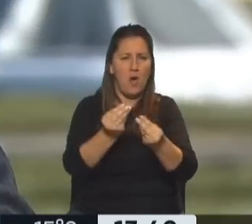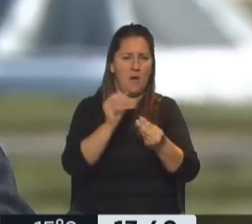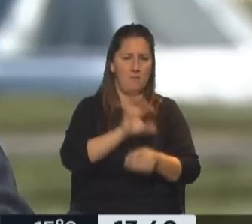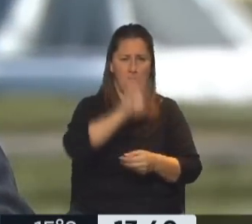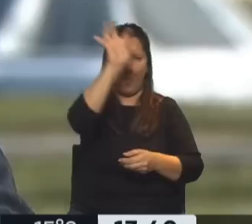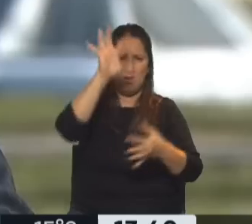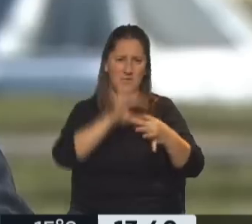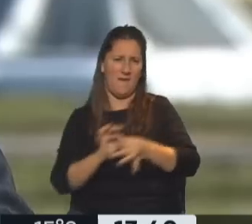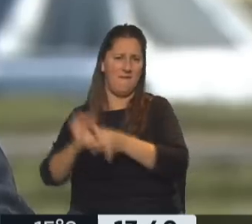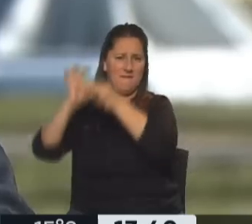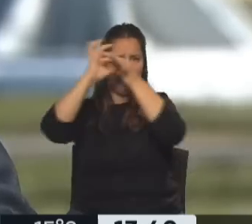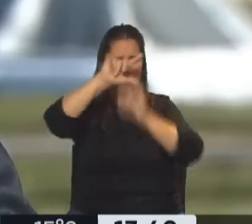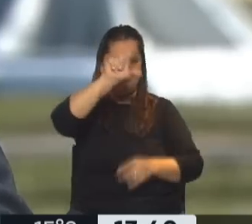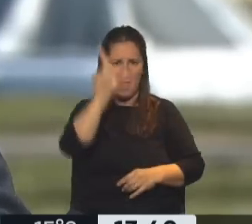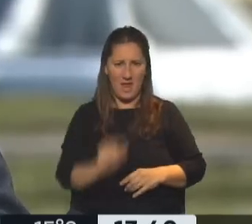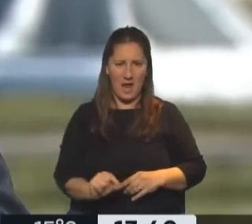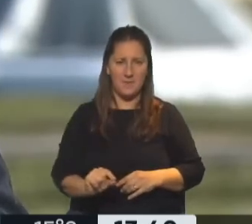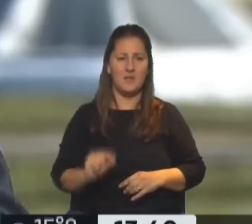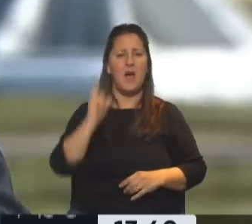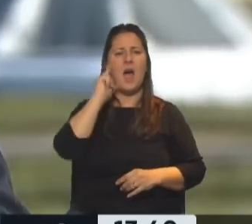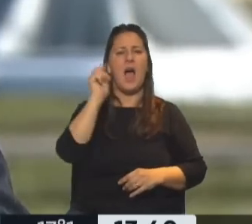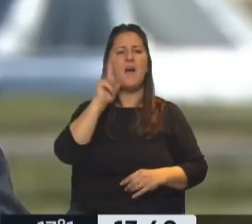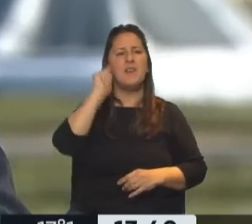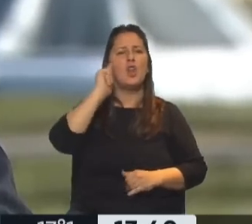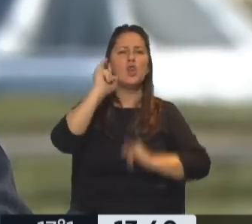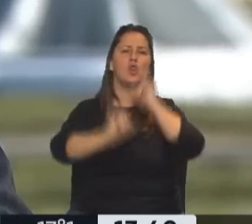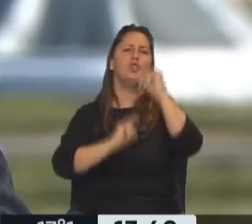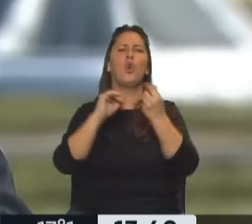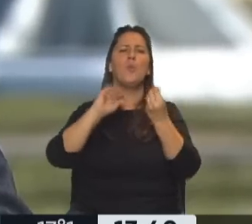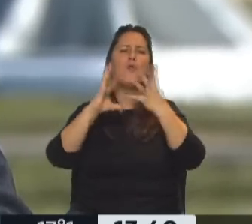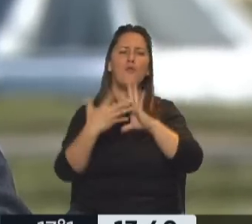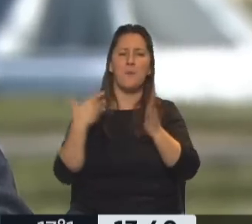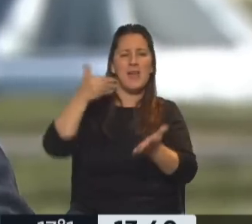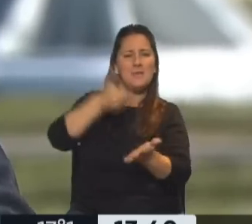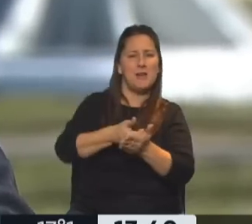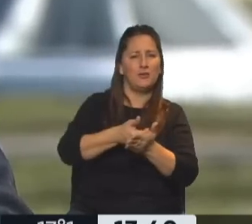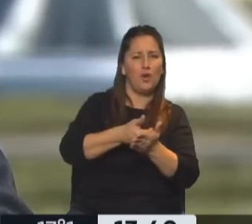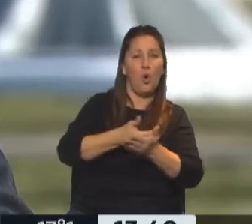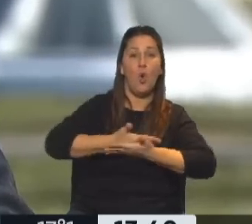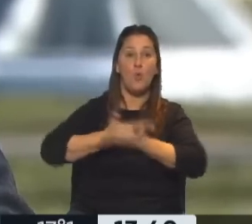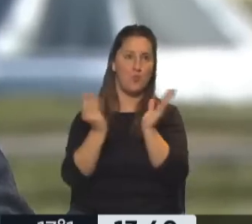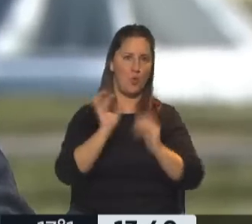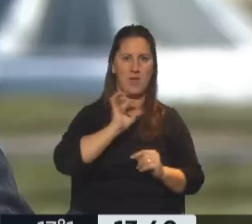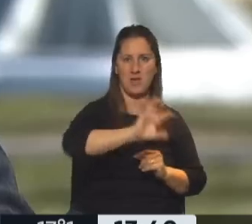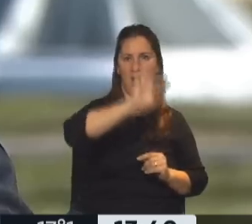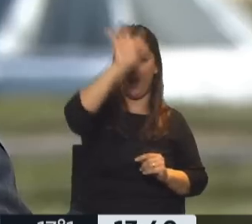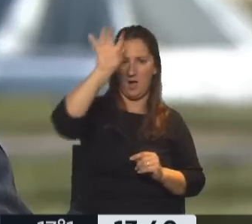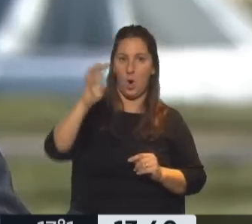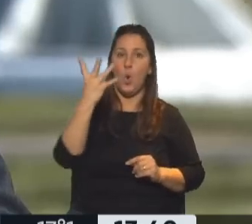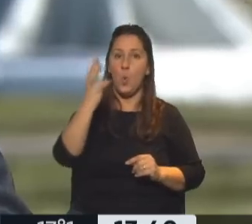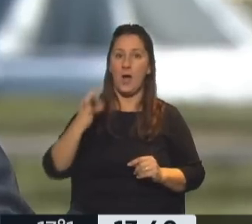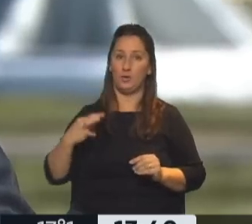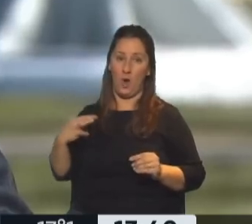federalismo. Gabriel les contó cómo era la distribución de la inversión pública en los 4